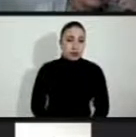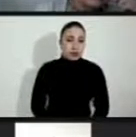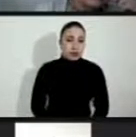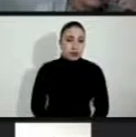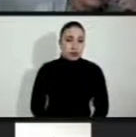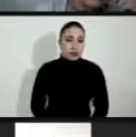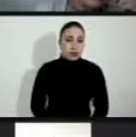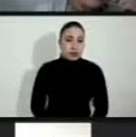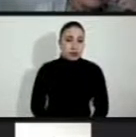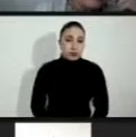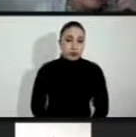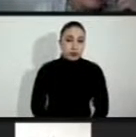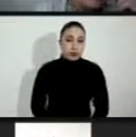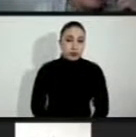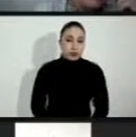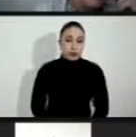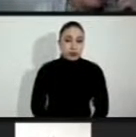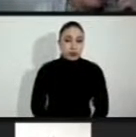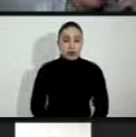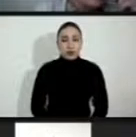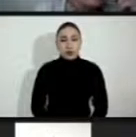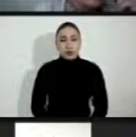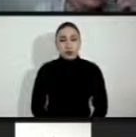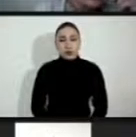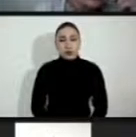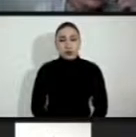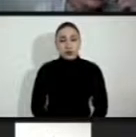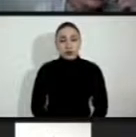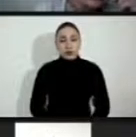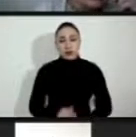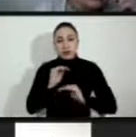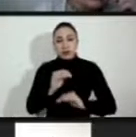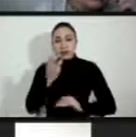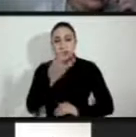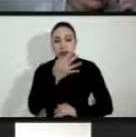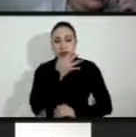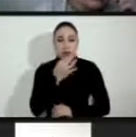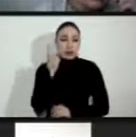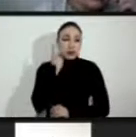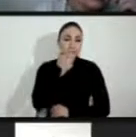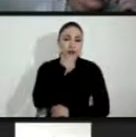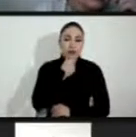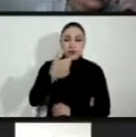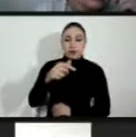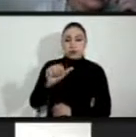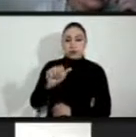Tiene el uso de la palabra para hablar en contra de la